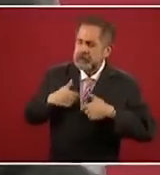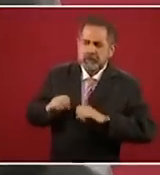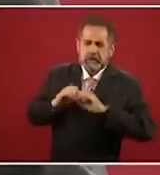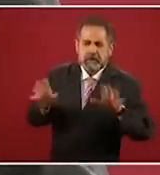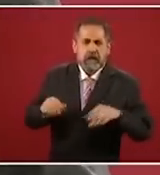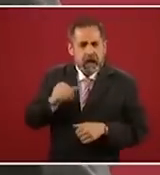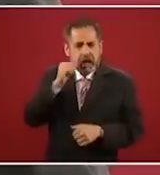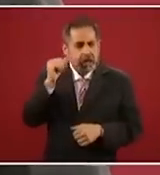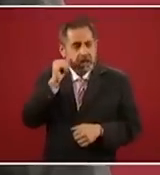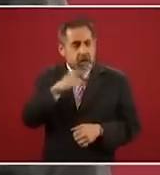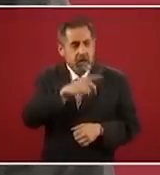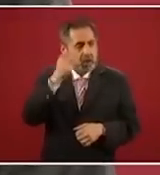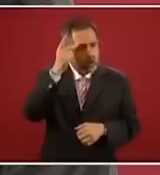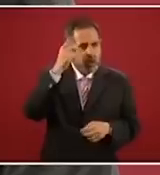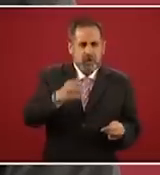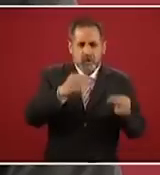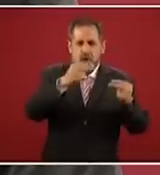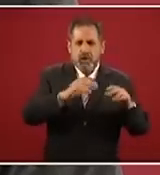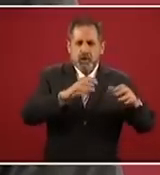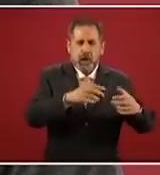los empresarios ayer,